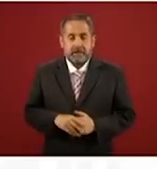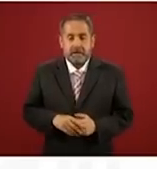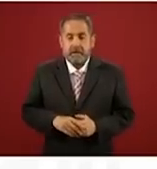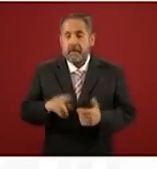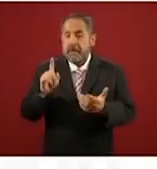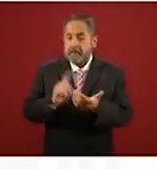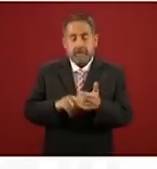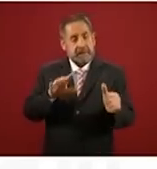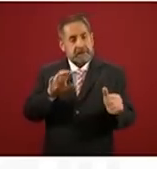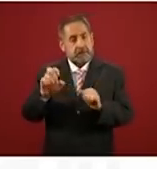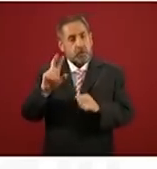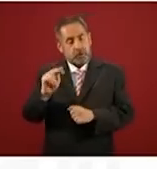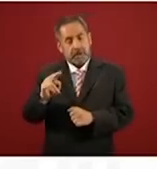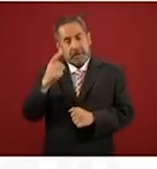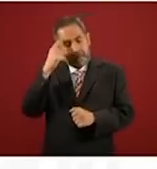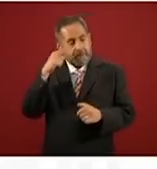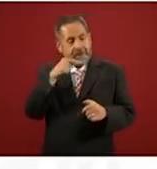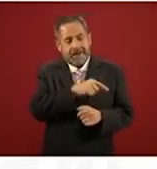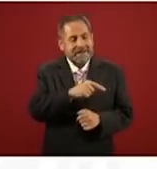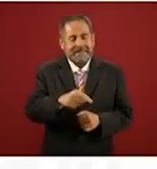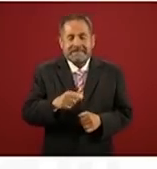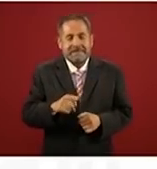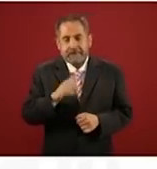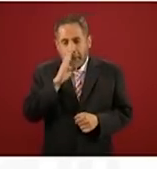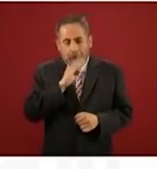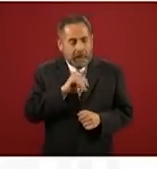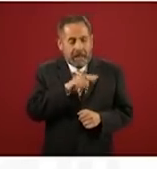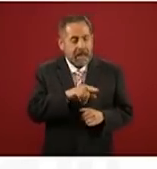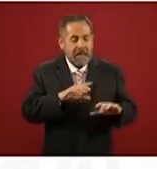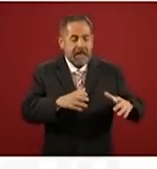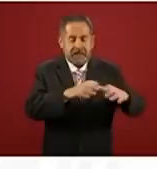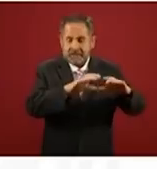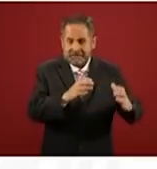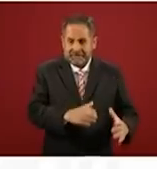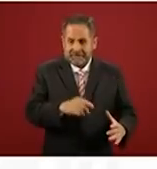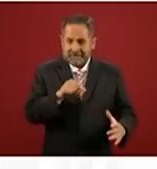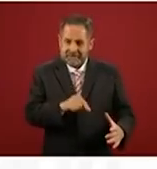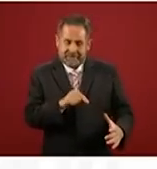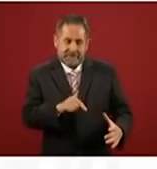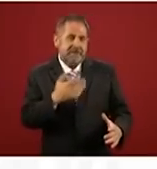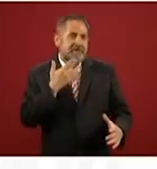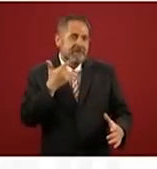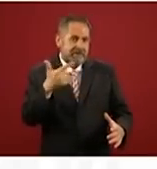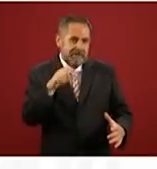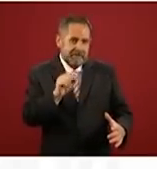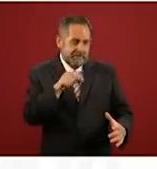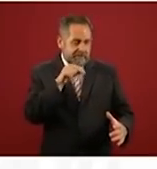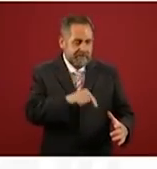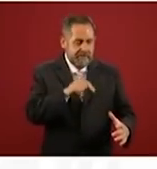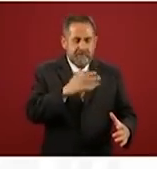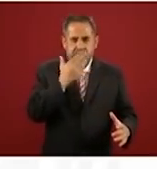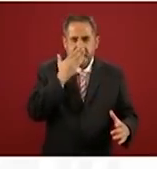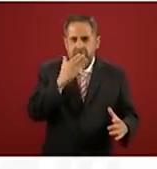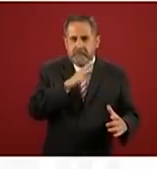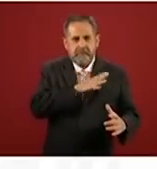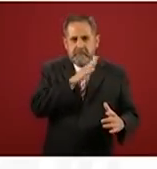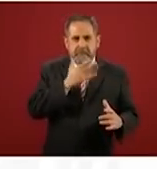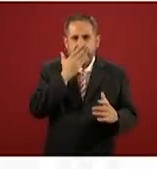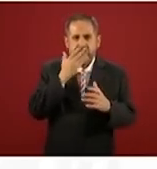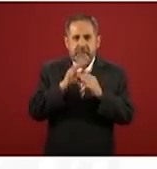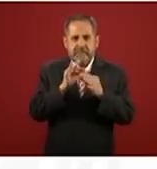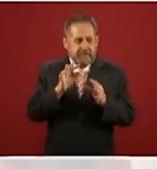680 fue por problemas que tenían que ver con calidad del